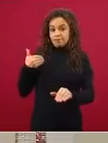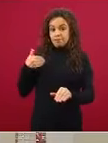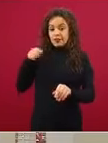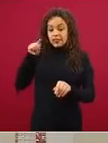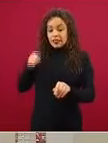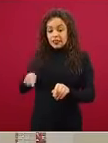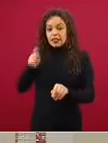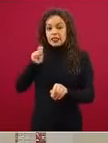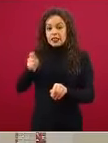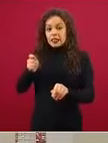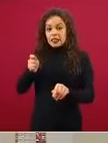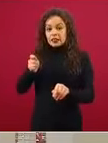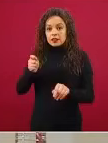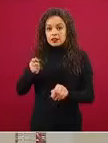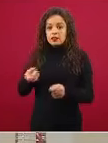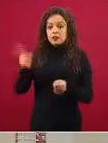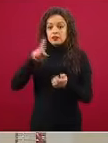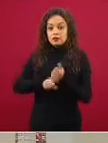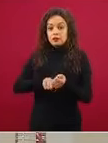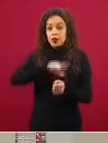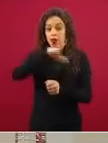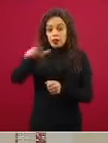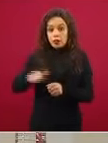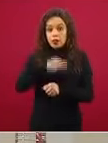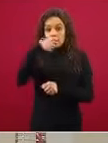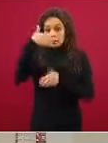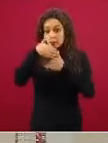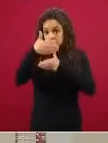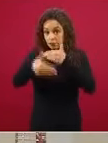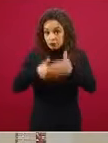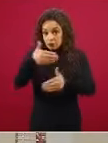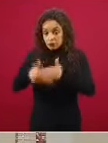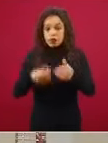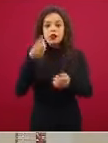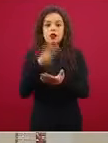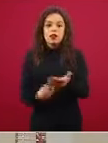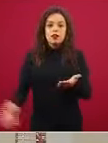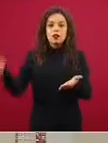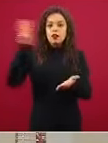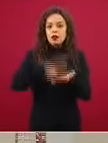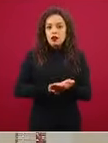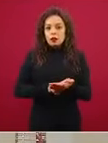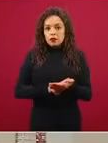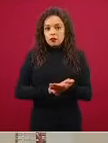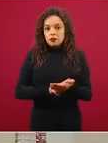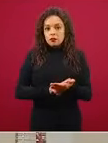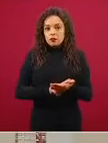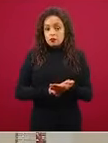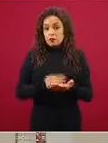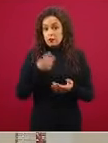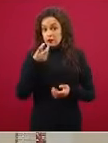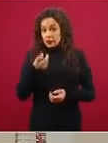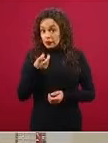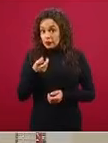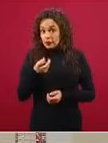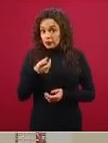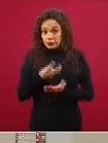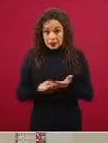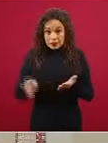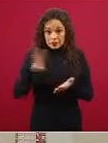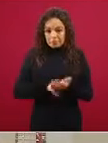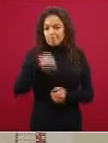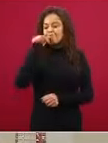eso significa se triplicó el número. Y aunque parezca sorpresivo, triplicar es el punto